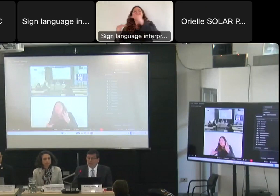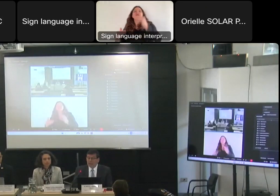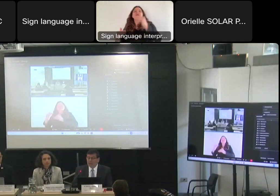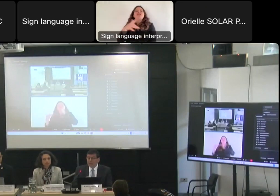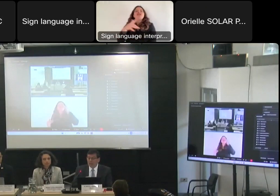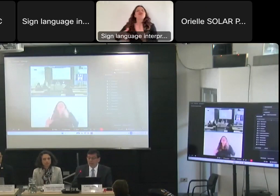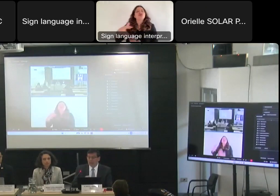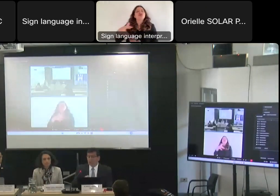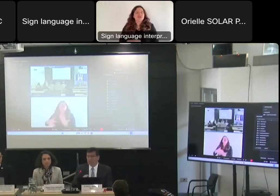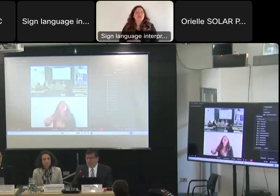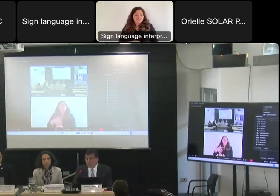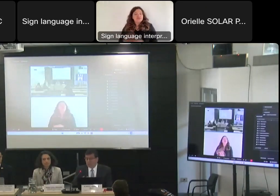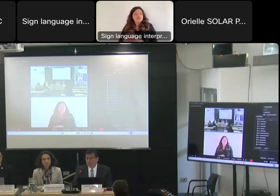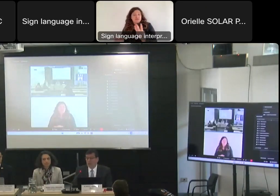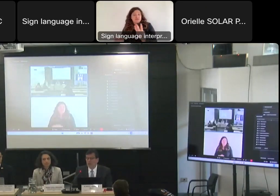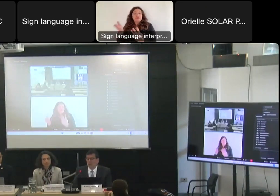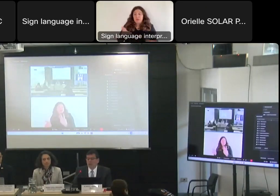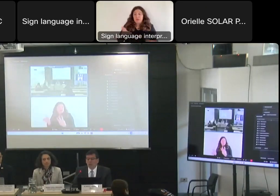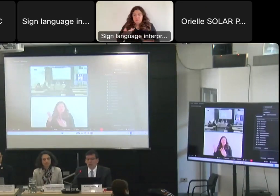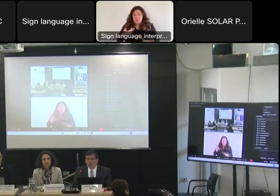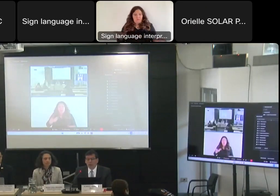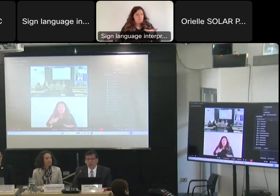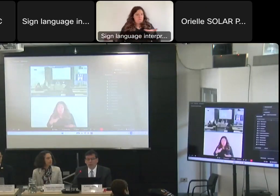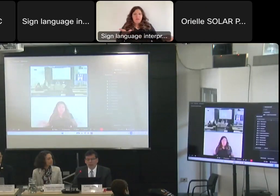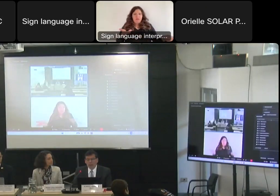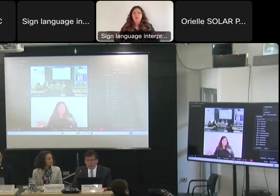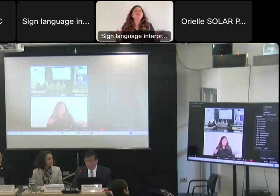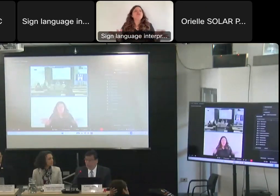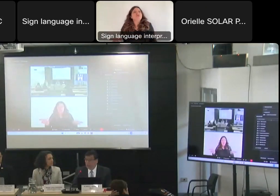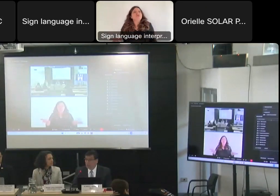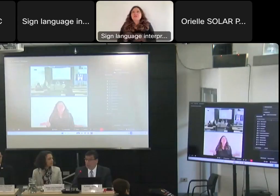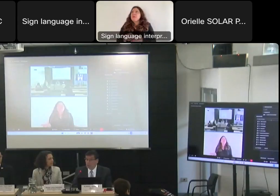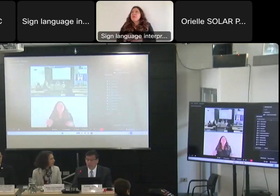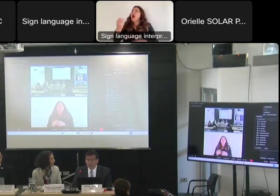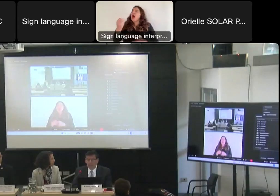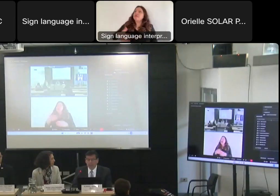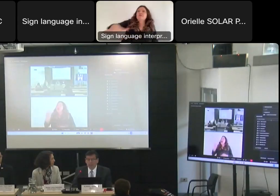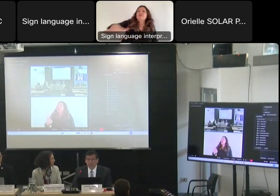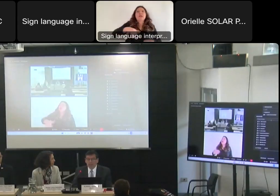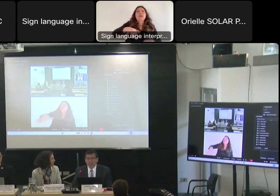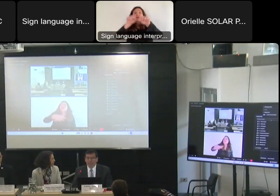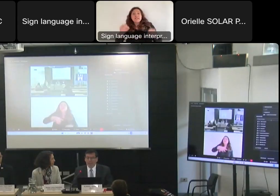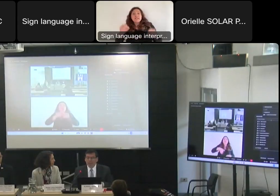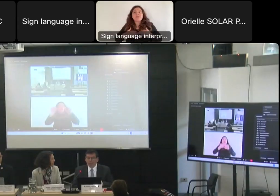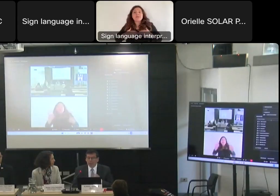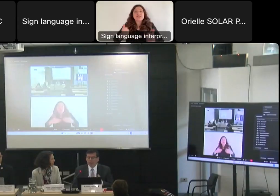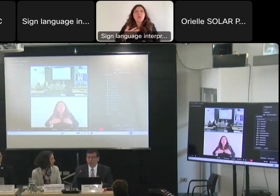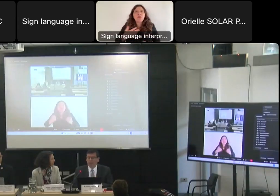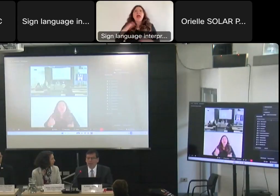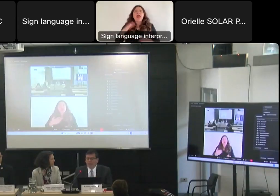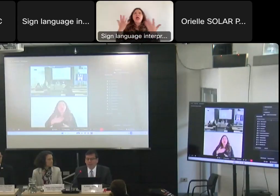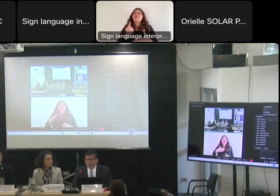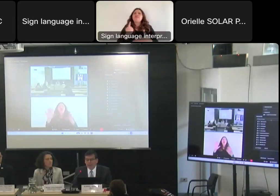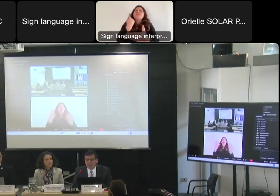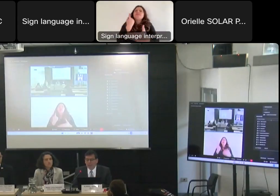determinantes intermediarios de la salud, como las condiciones materiales en que las personas viven. La acción